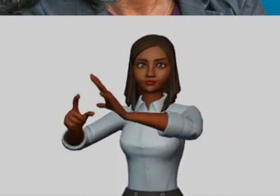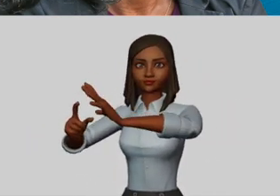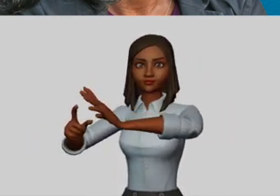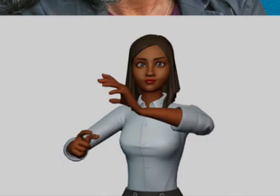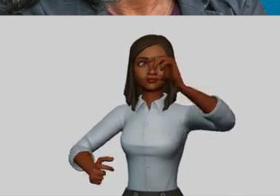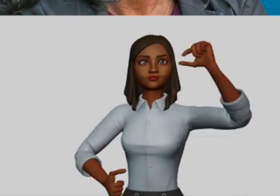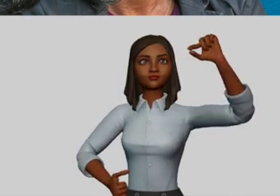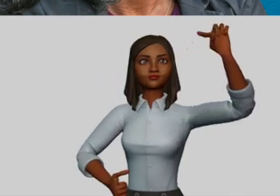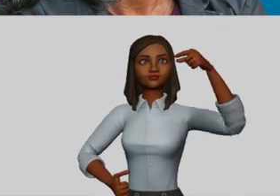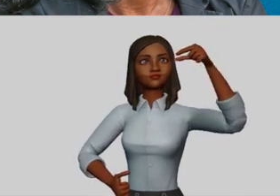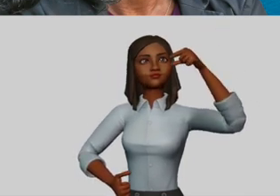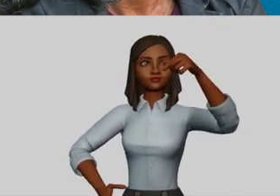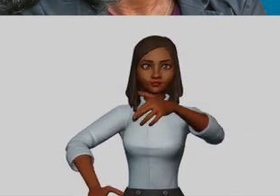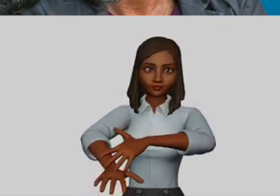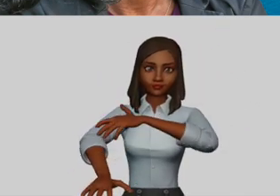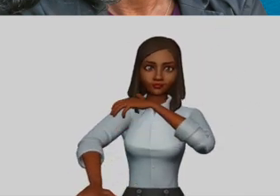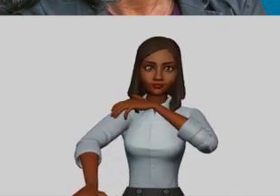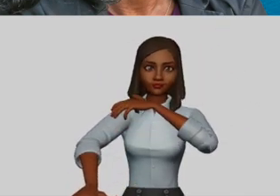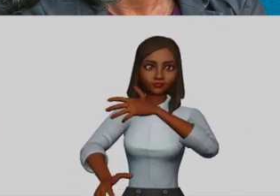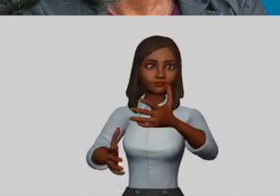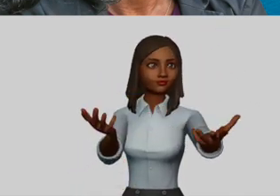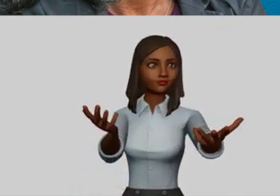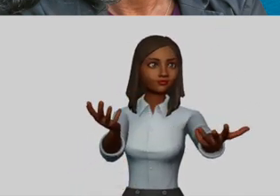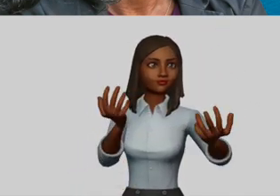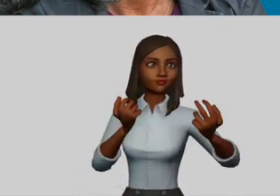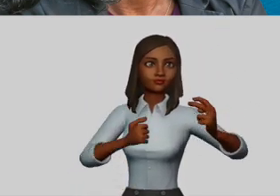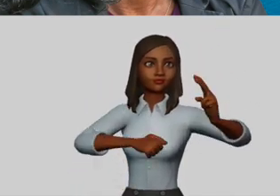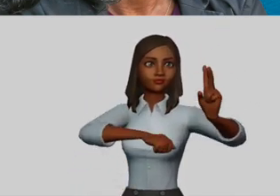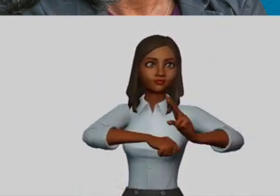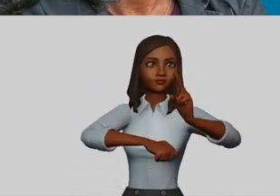más rápido. Estamos de acuerdo.